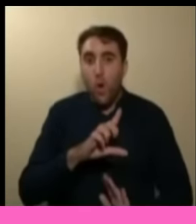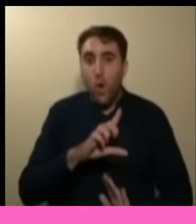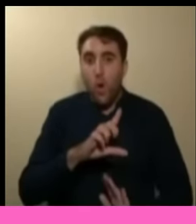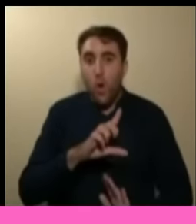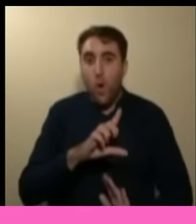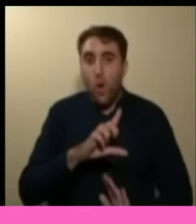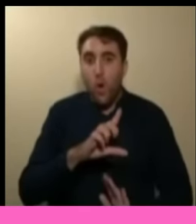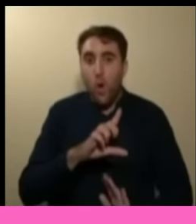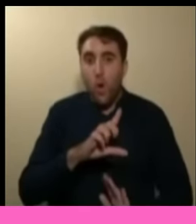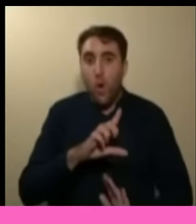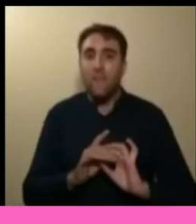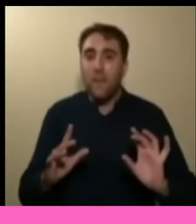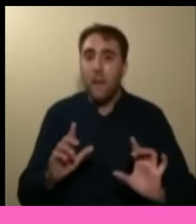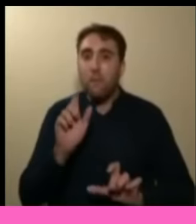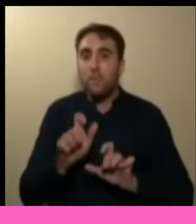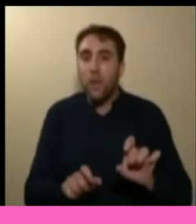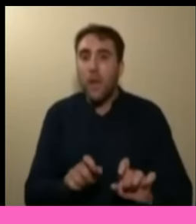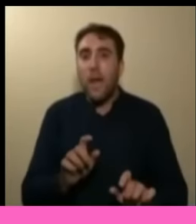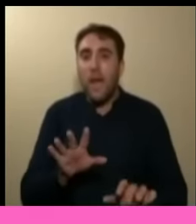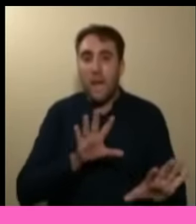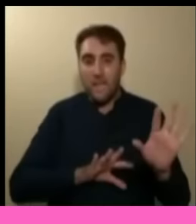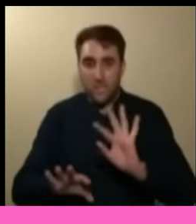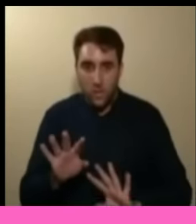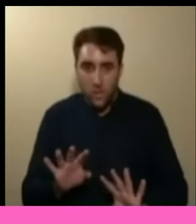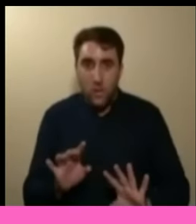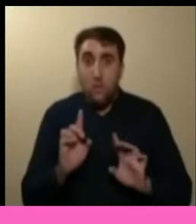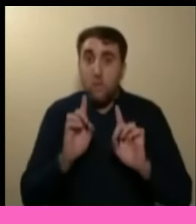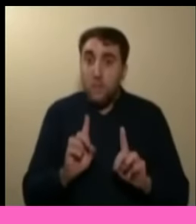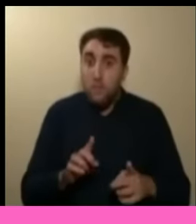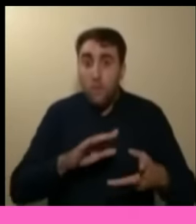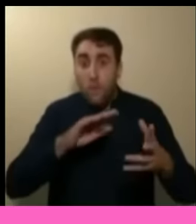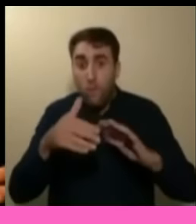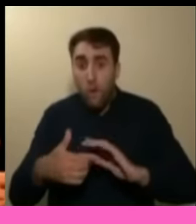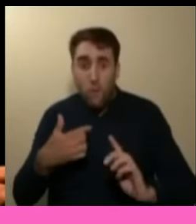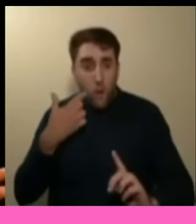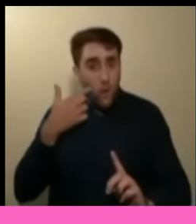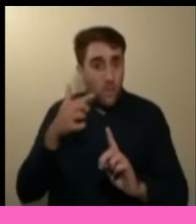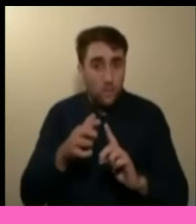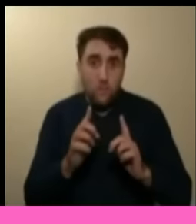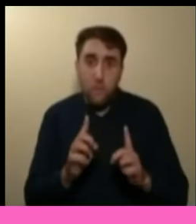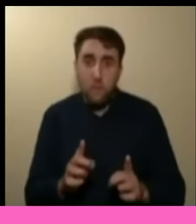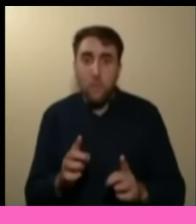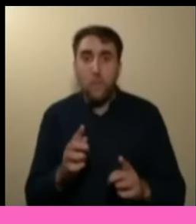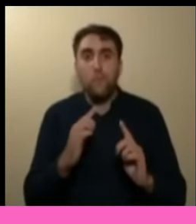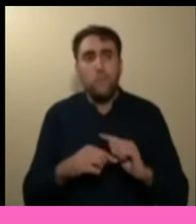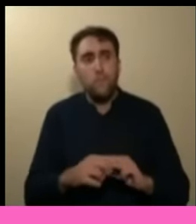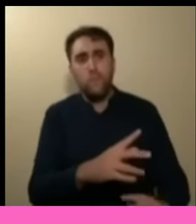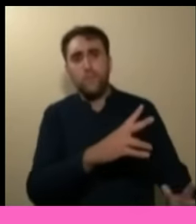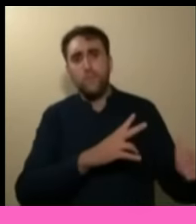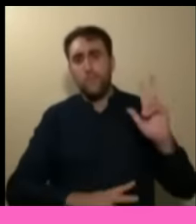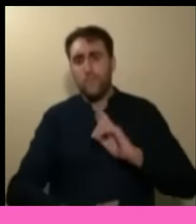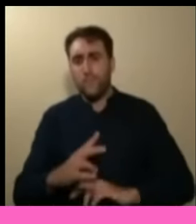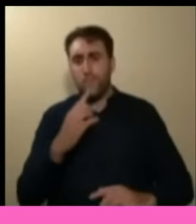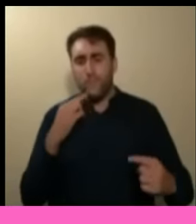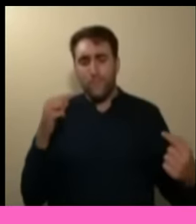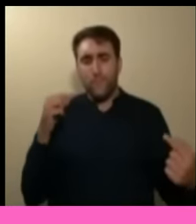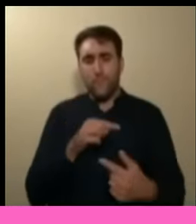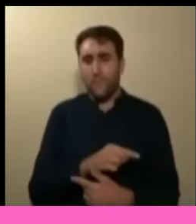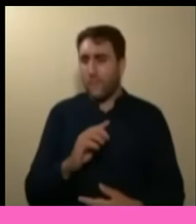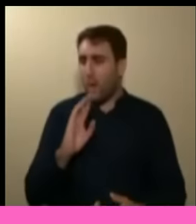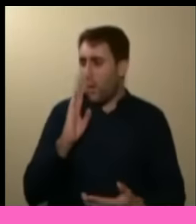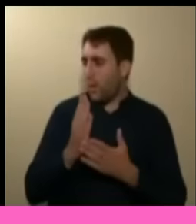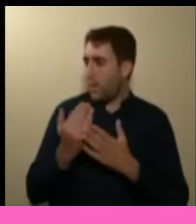más libertad a los ciudadanos. Y en ese sentido, también lo que no se condice con el relato es que en los últimos